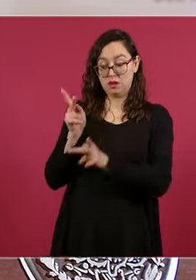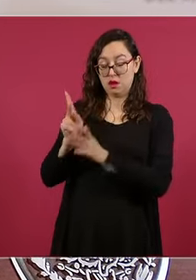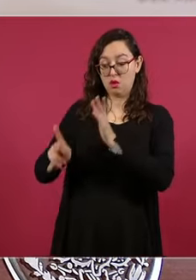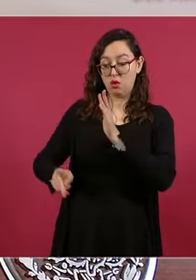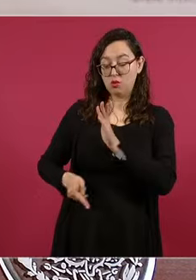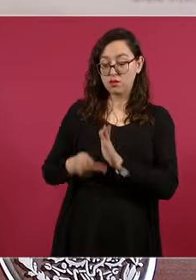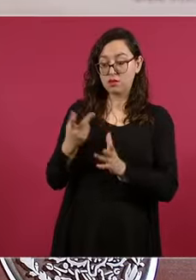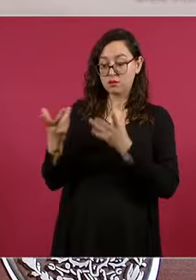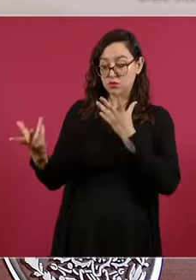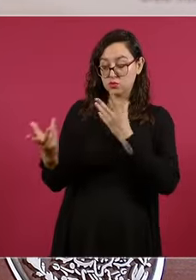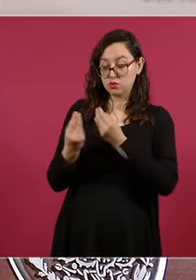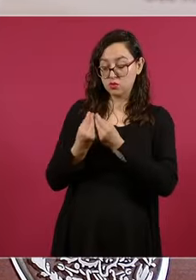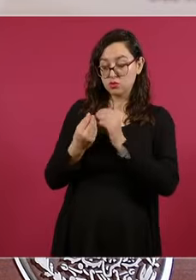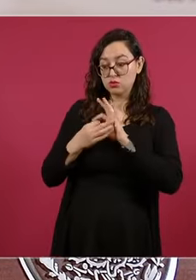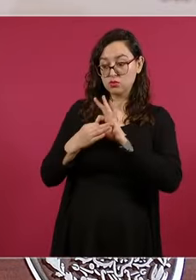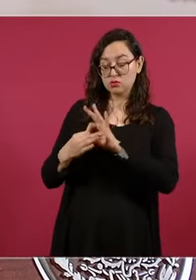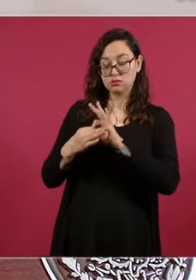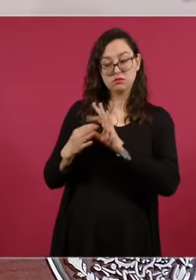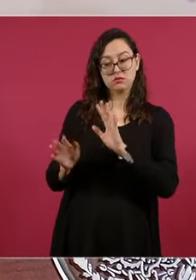el secretario de Hacienda